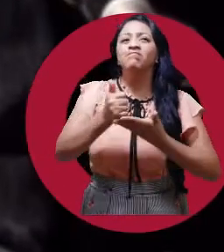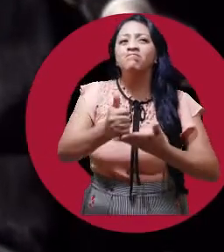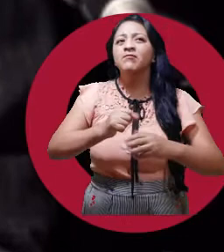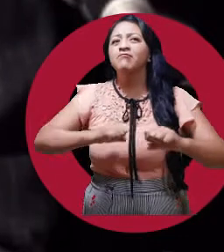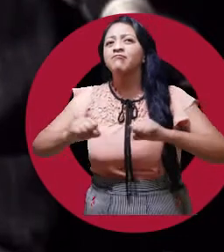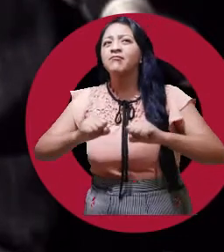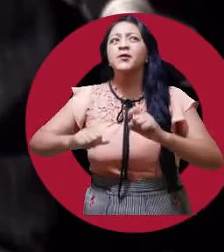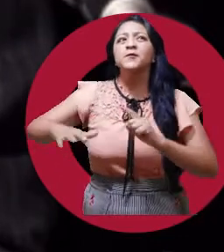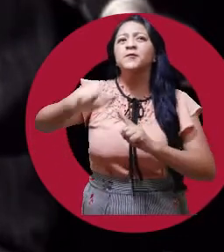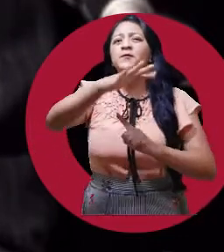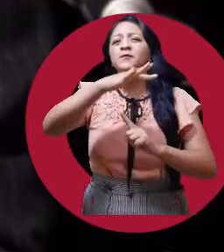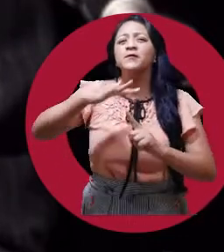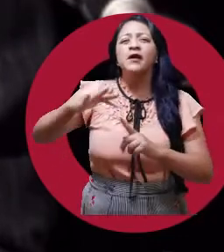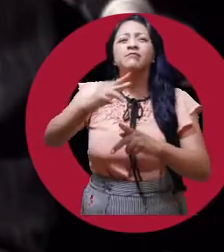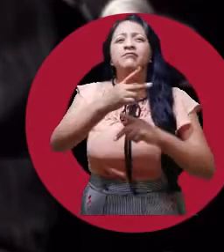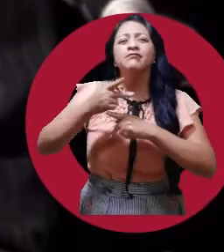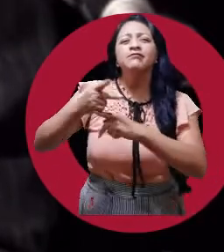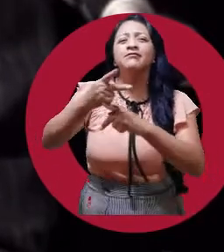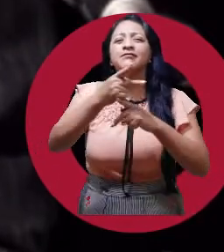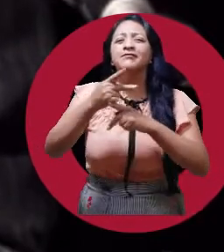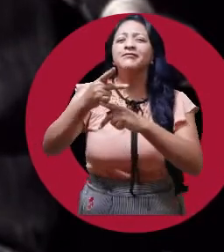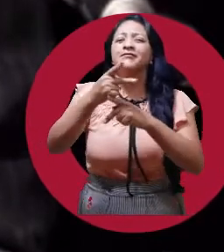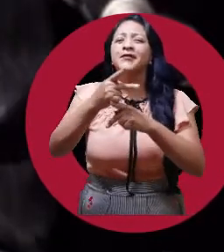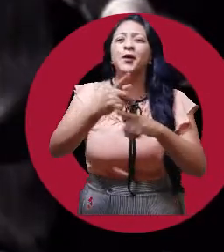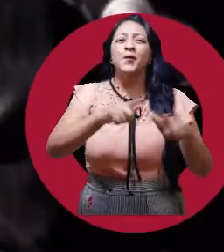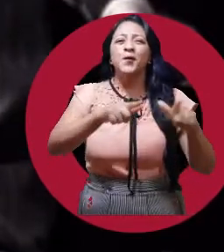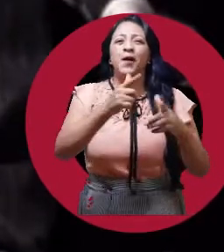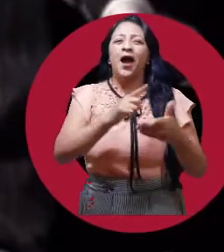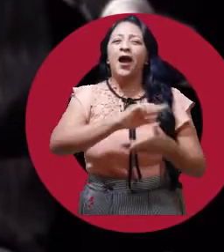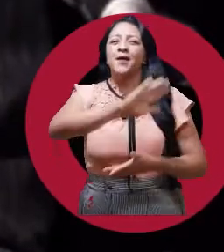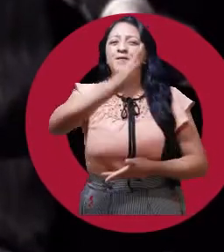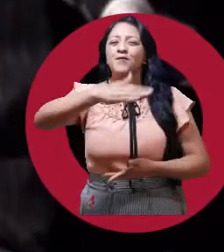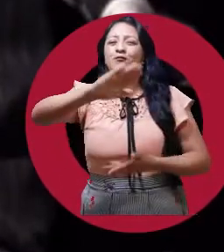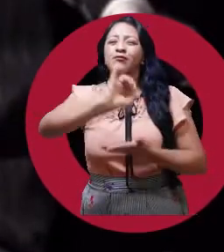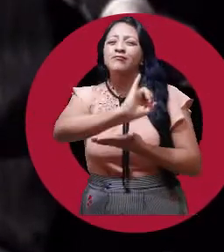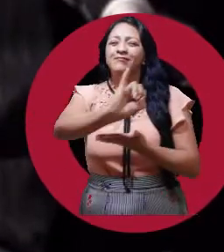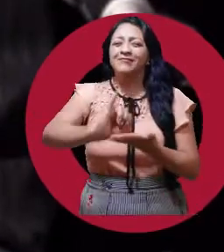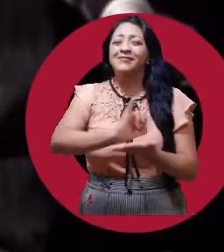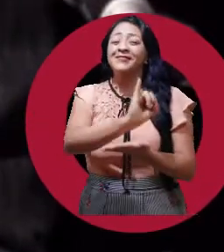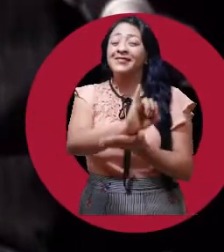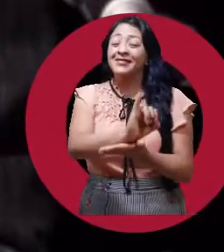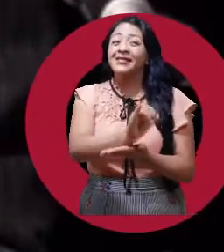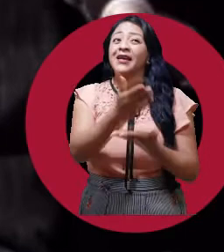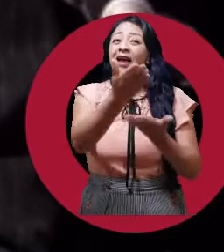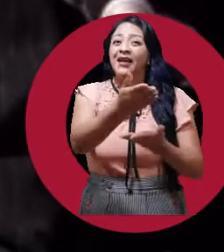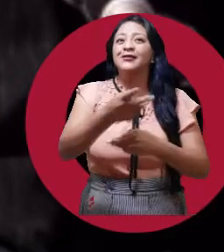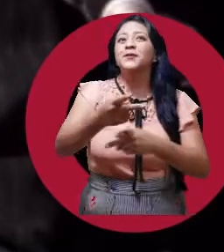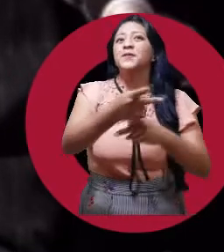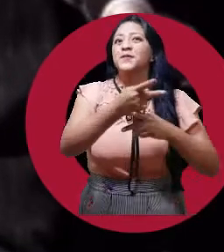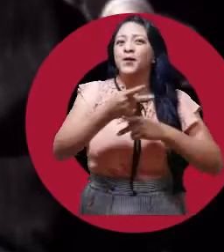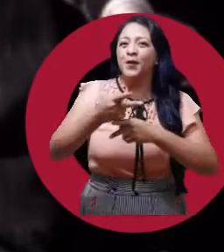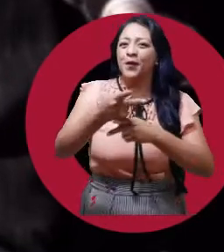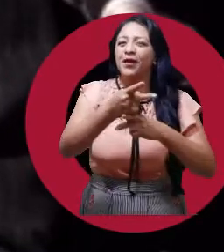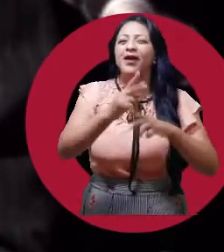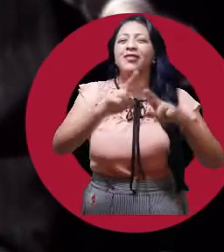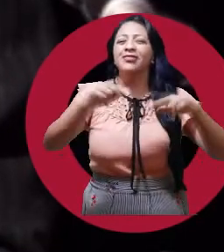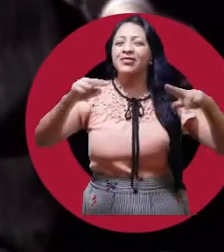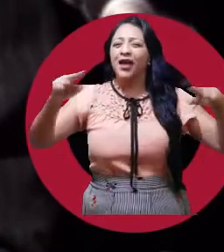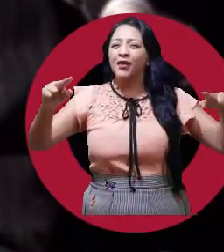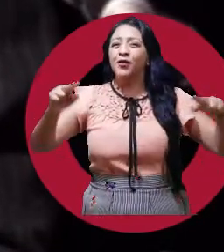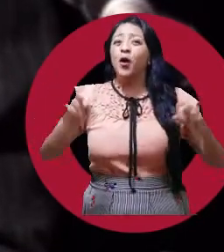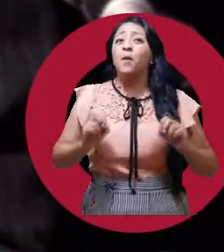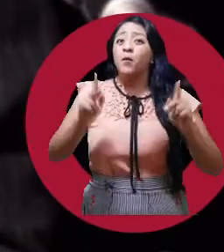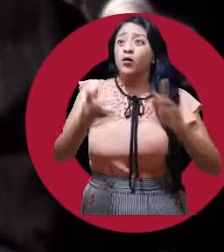ecológica para la conservación del Taita Imbabura, protegiendo su entorno natural y generando la oportunidad para